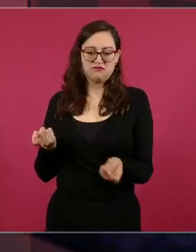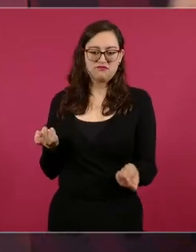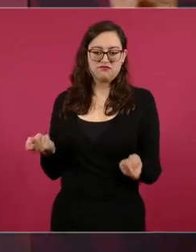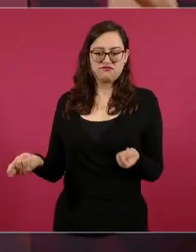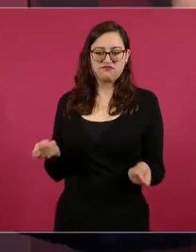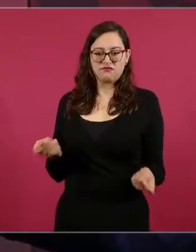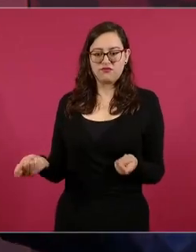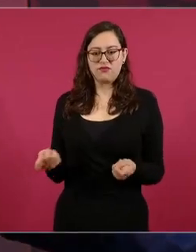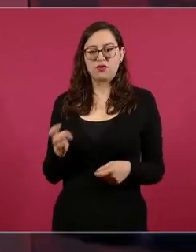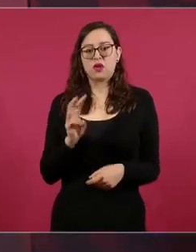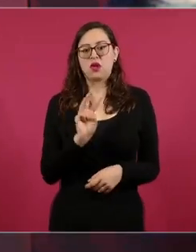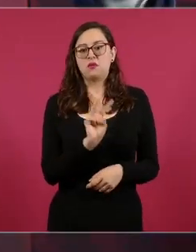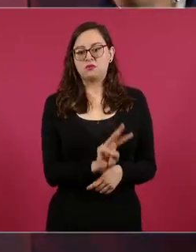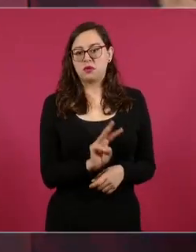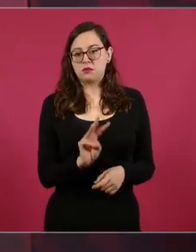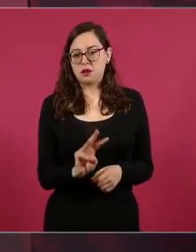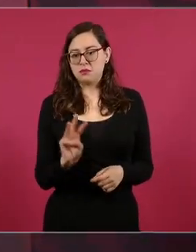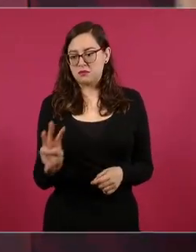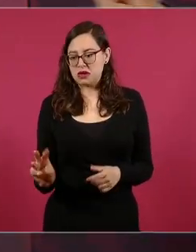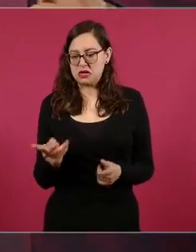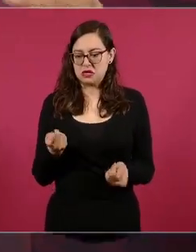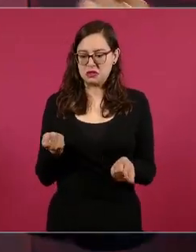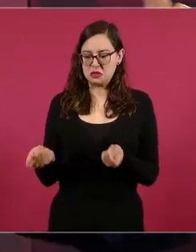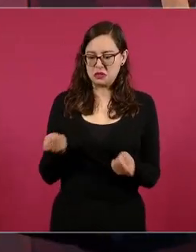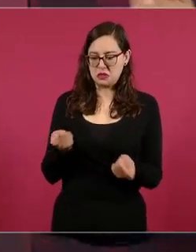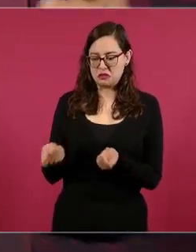comprando plataformas, ¿no?, para controlar